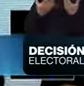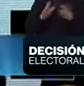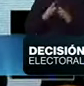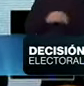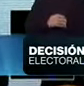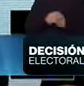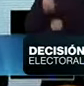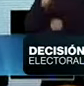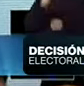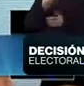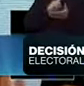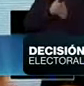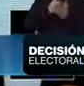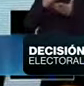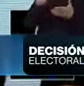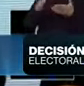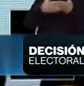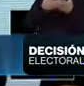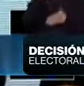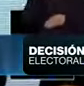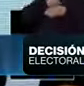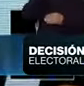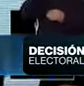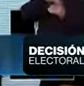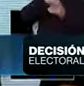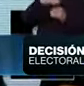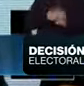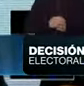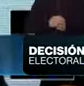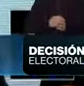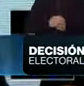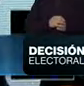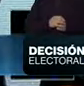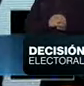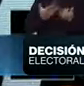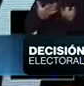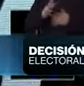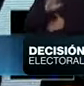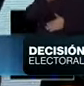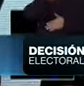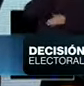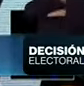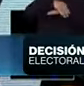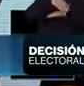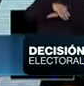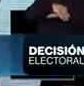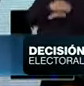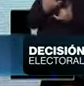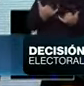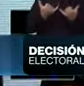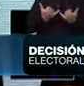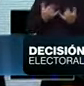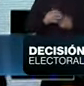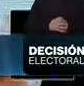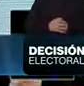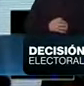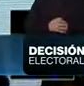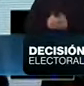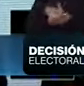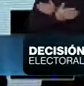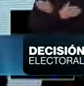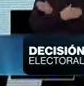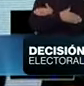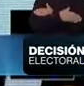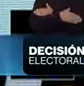a 10 minutos del cierre de la jornada de votación, que se cerrará a las 17 horas del día de hoy.